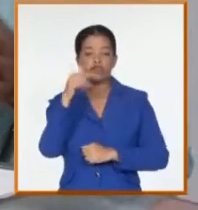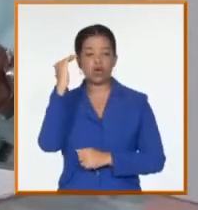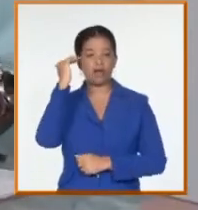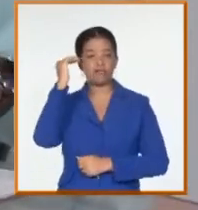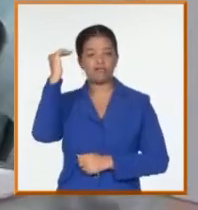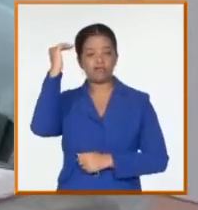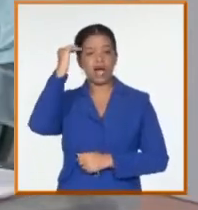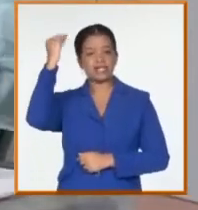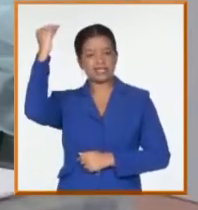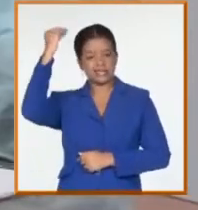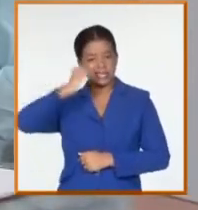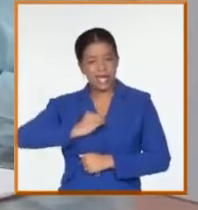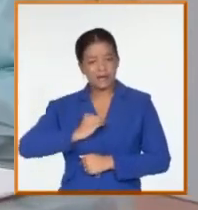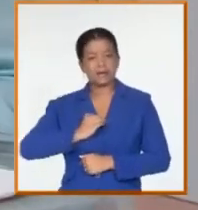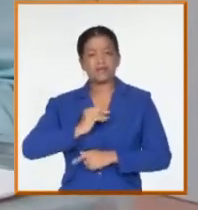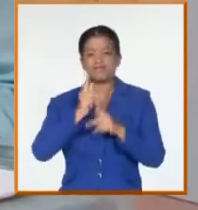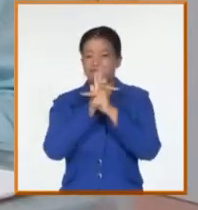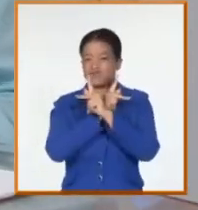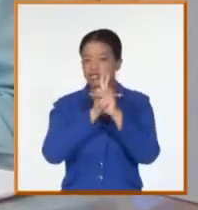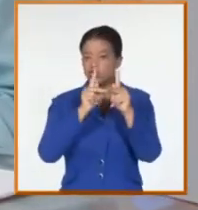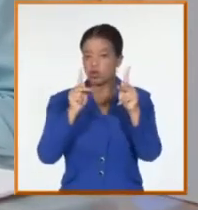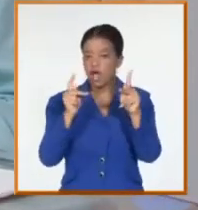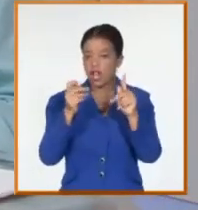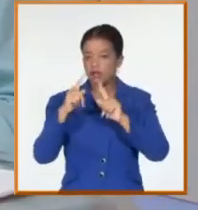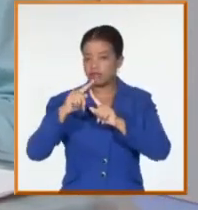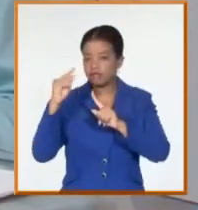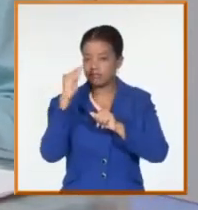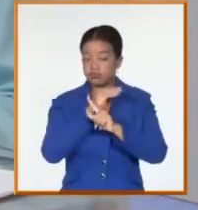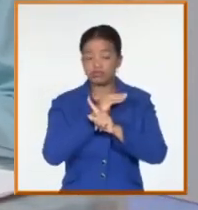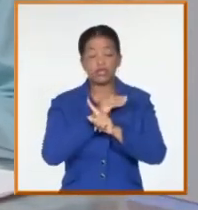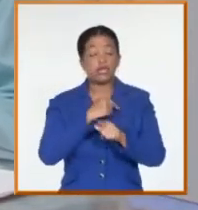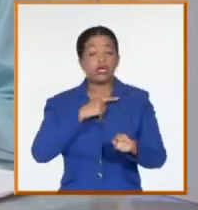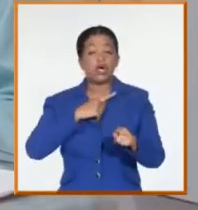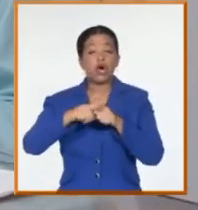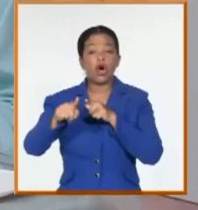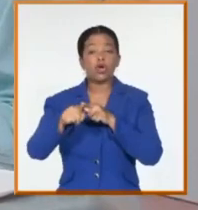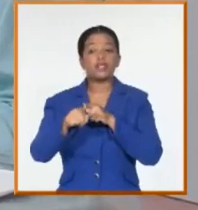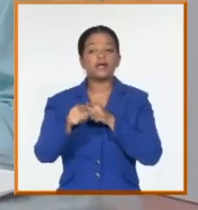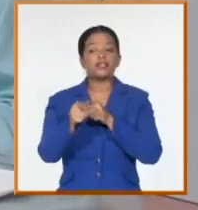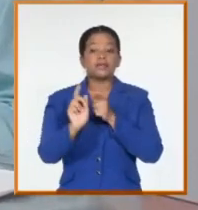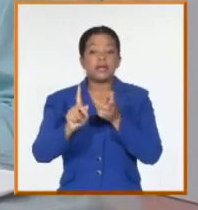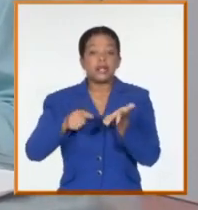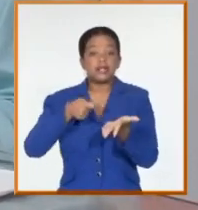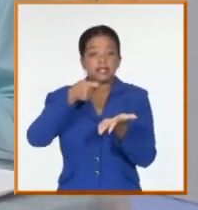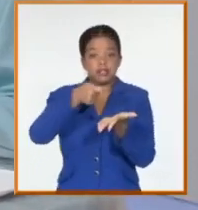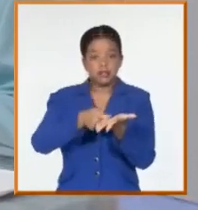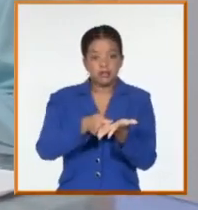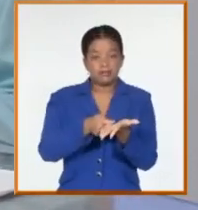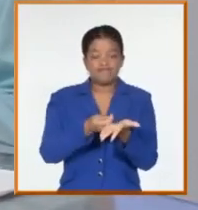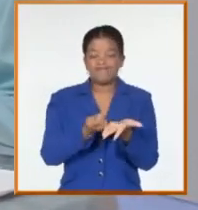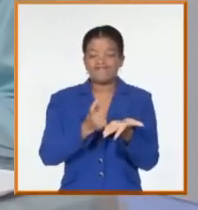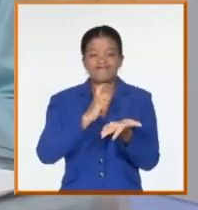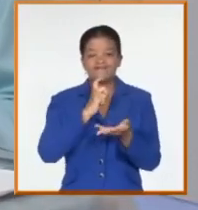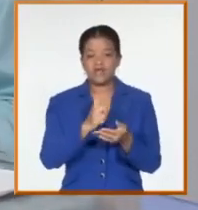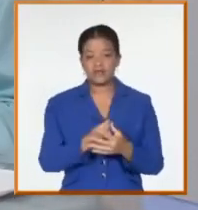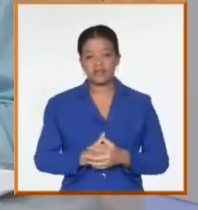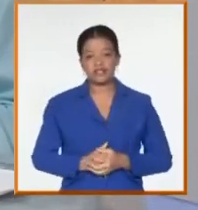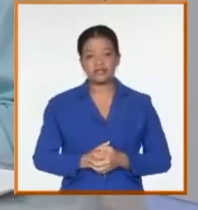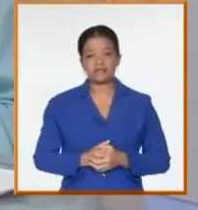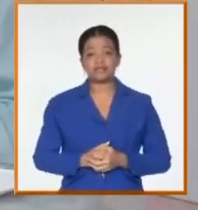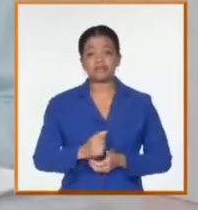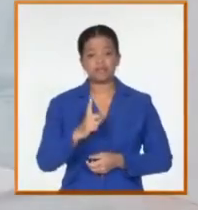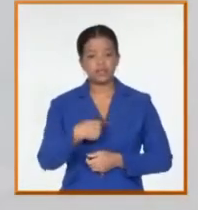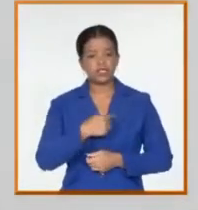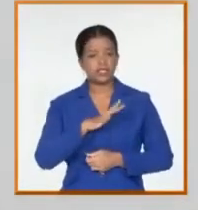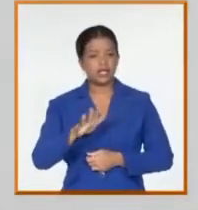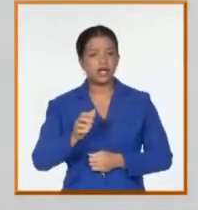las personas que también hacen el uso de ese pago para lo cual nosotros hicimos un diagnóstico de esas necesidades